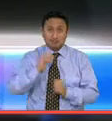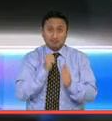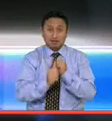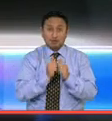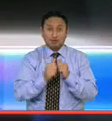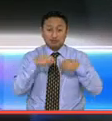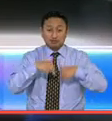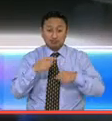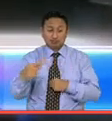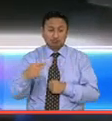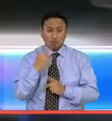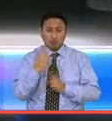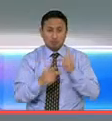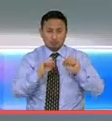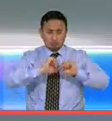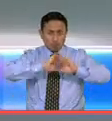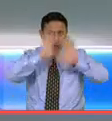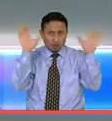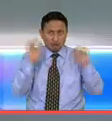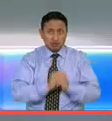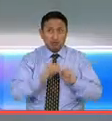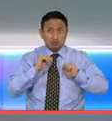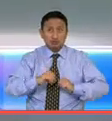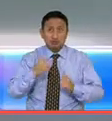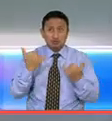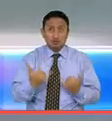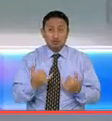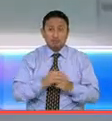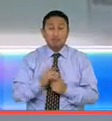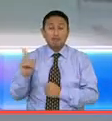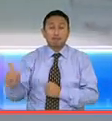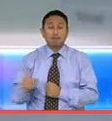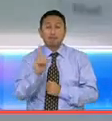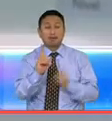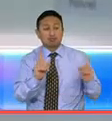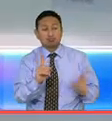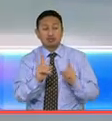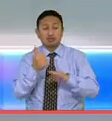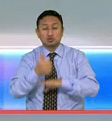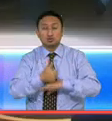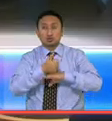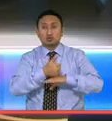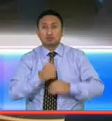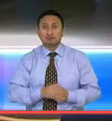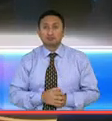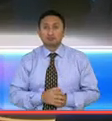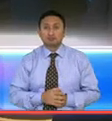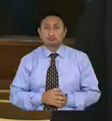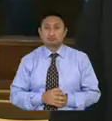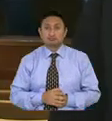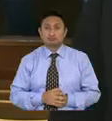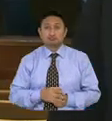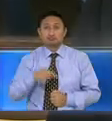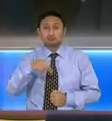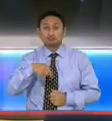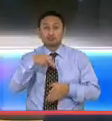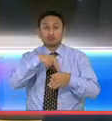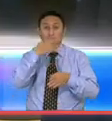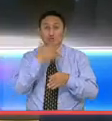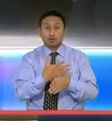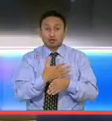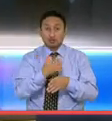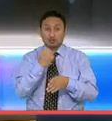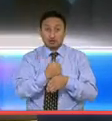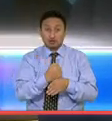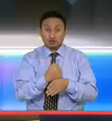la transparencia del proceso, durante el sorteo se contó con la presencia de varias autoridades. Ya tenemos la presencia del señor notario, tenemos